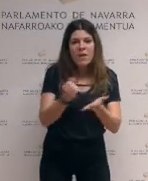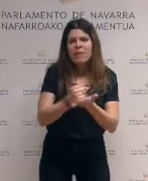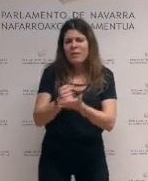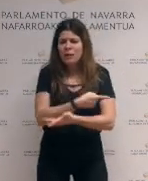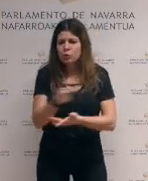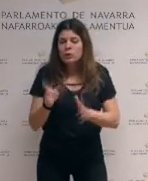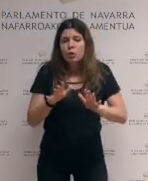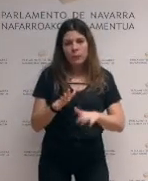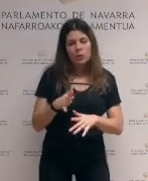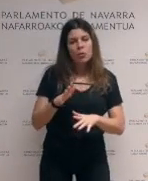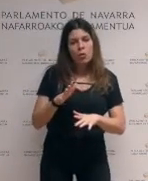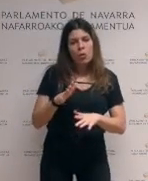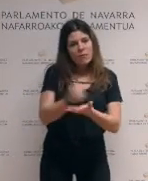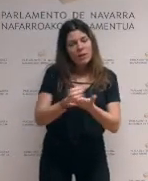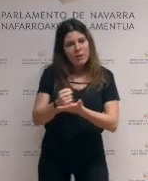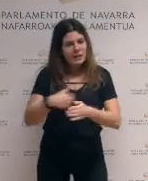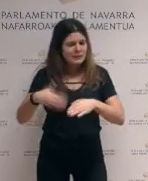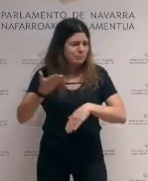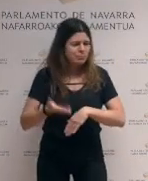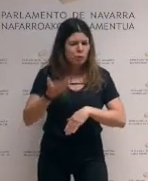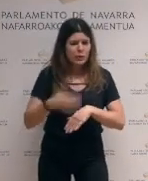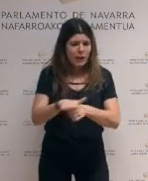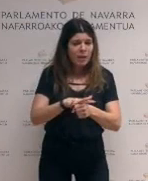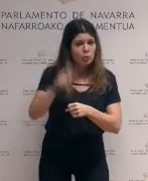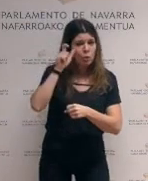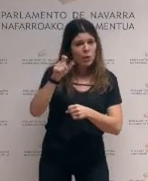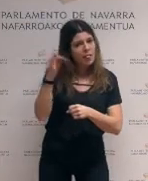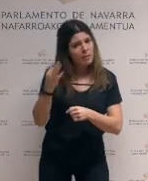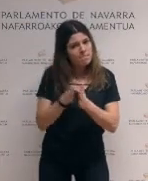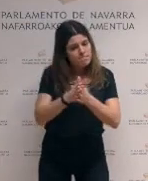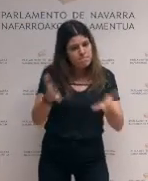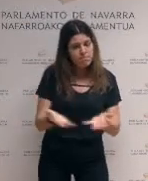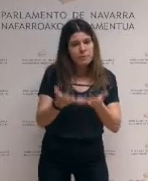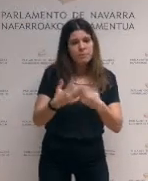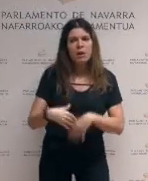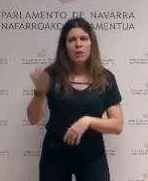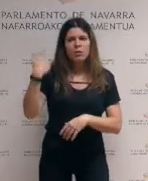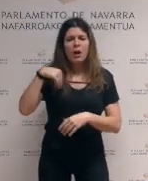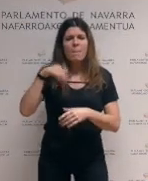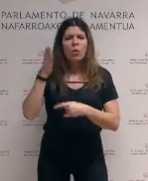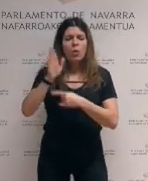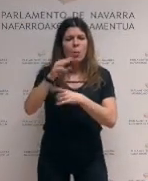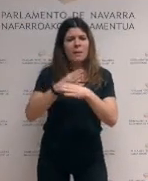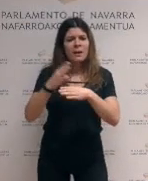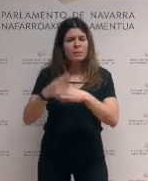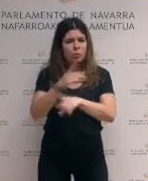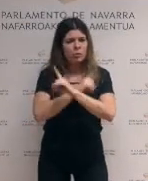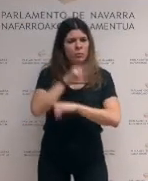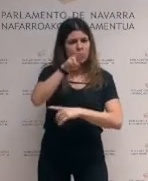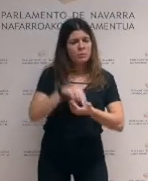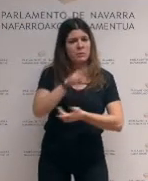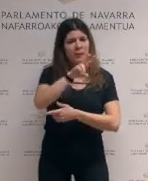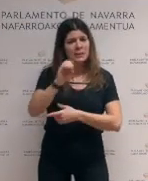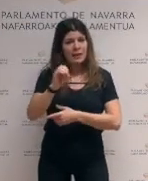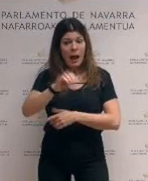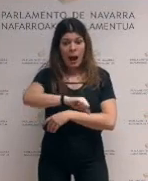claves, esenciales en el ámbito rural? ¿Qué ha pasado con la moción que se aprobó en este Parlamento por unanimidad en noviembre del año 2020 y